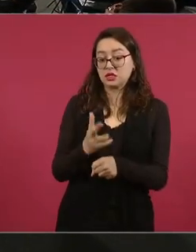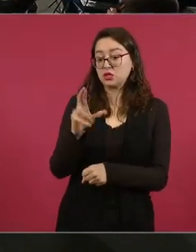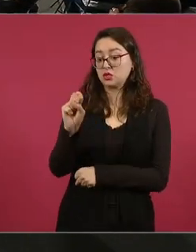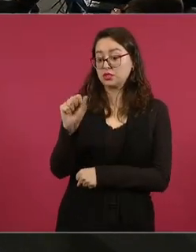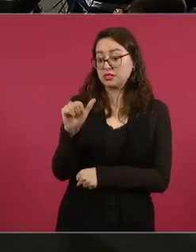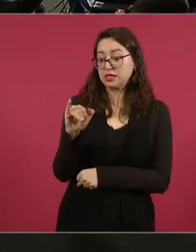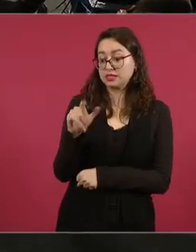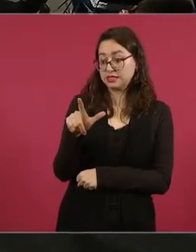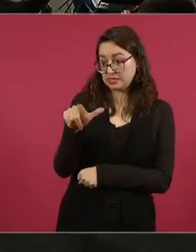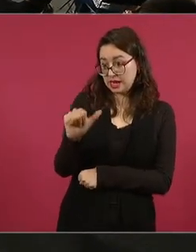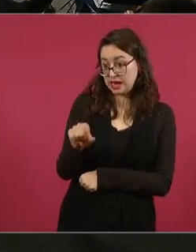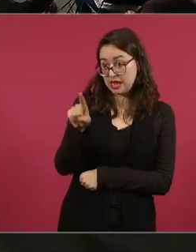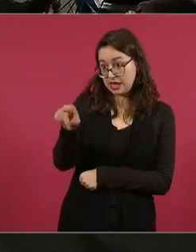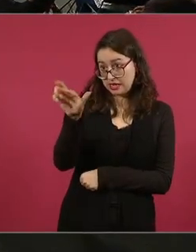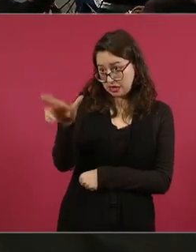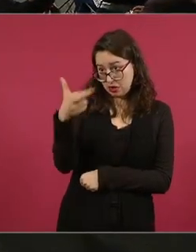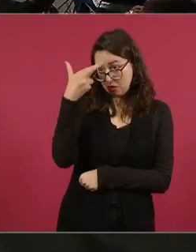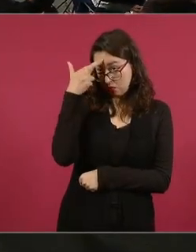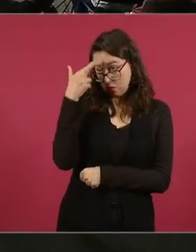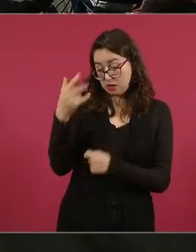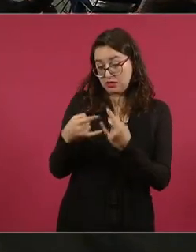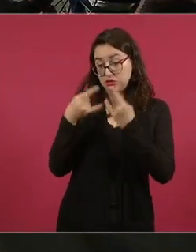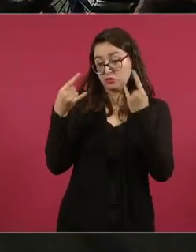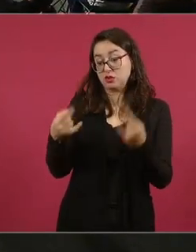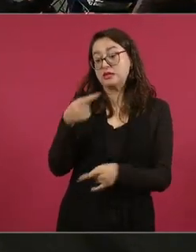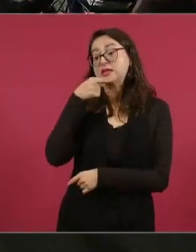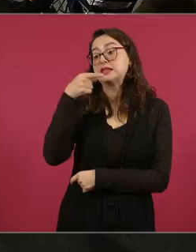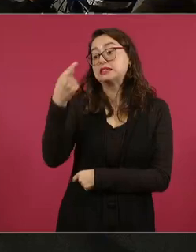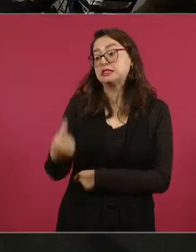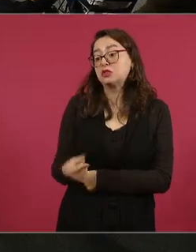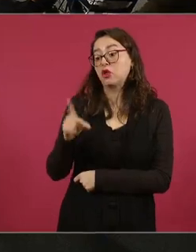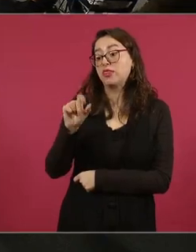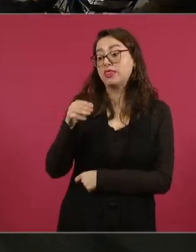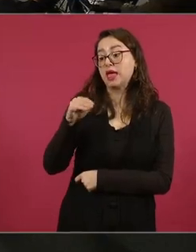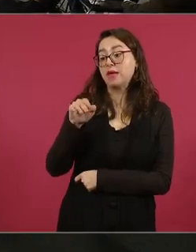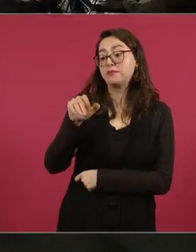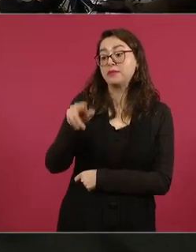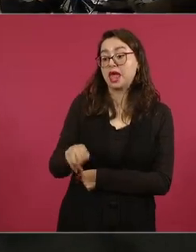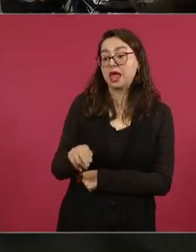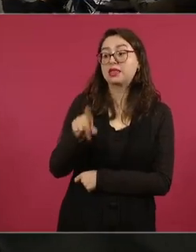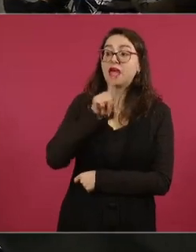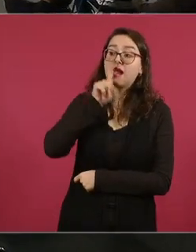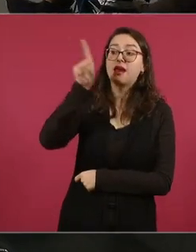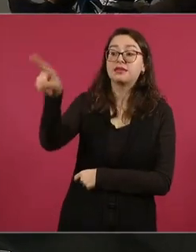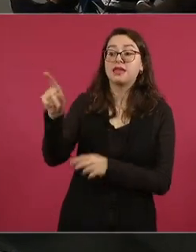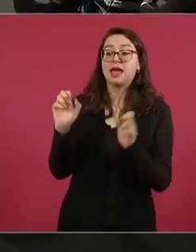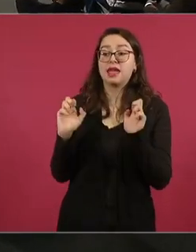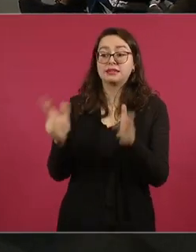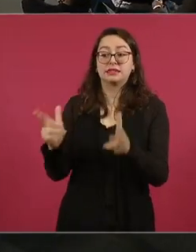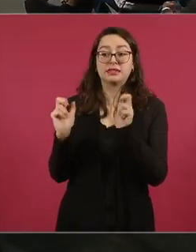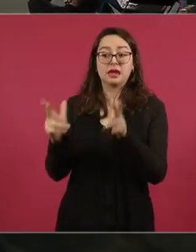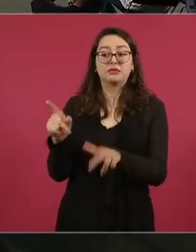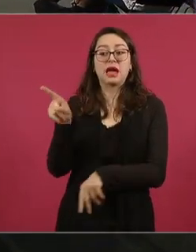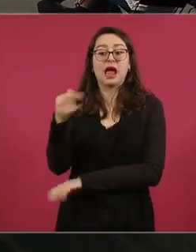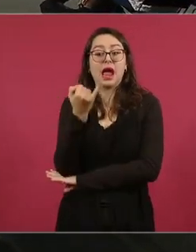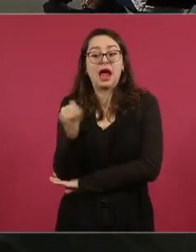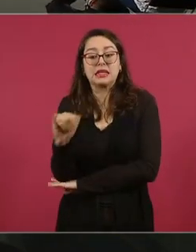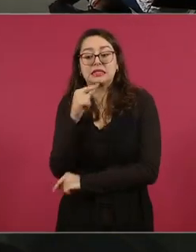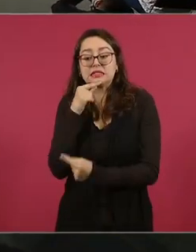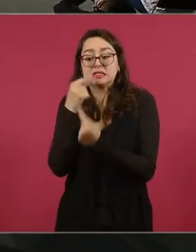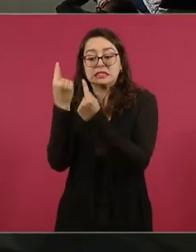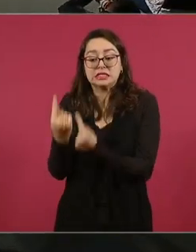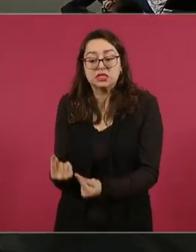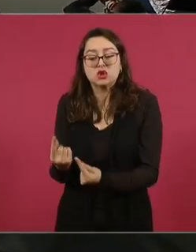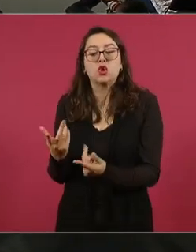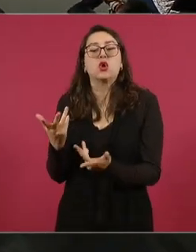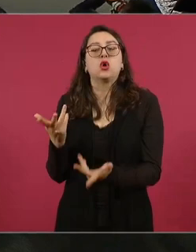Seguramente se acuerda del caso del niño Damián de Chiapas que se ahogó en un kinder y los pocos avances, hay que decirlo, en la